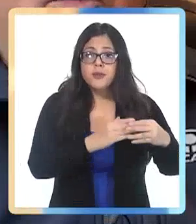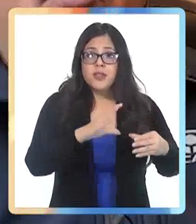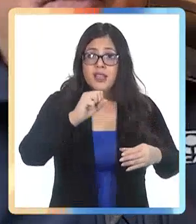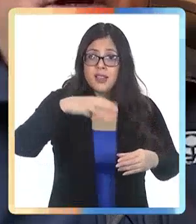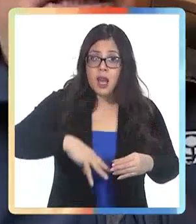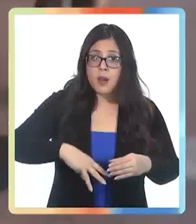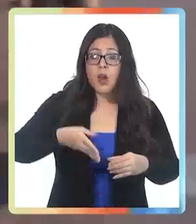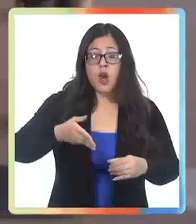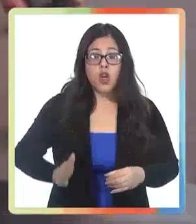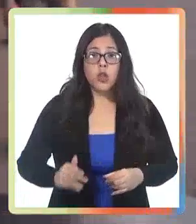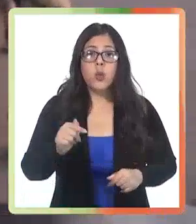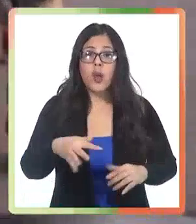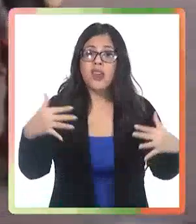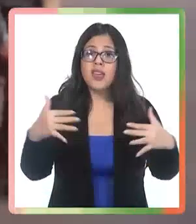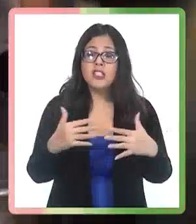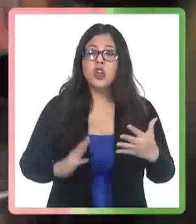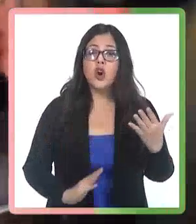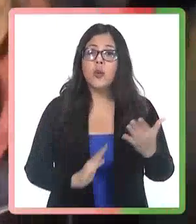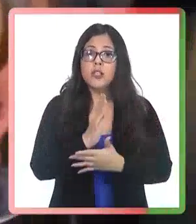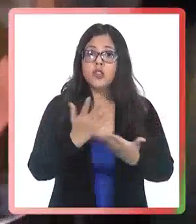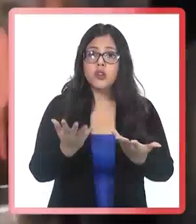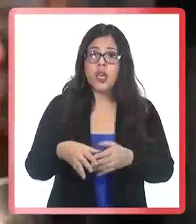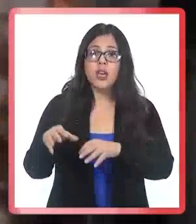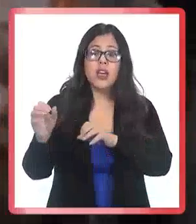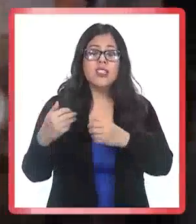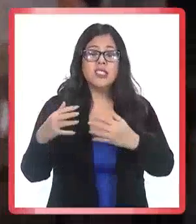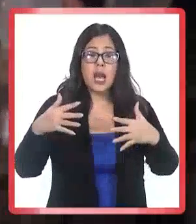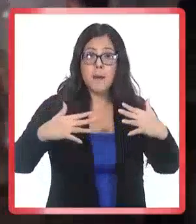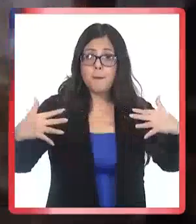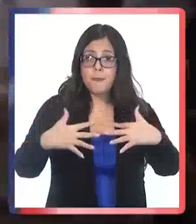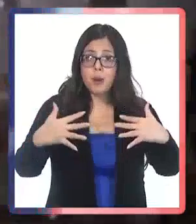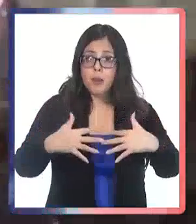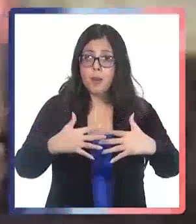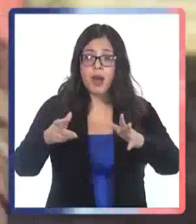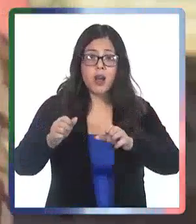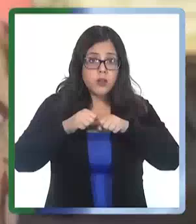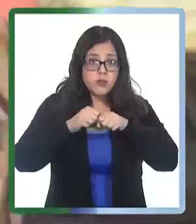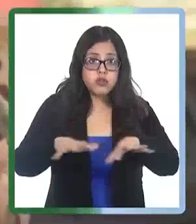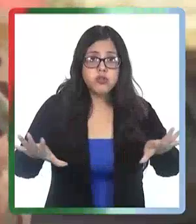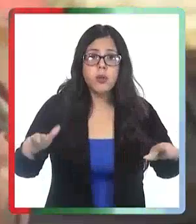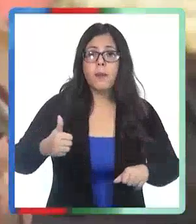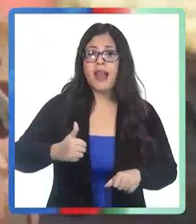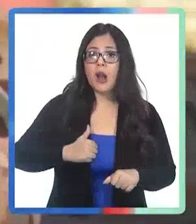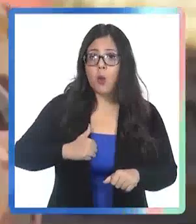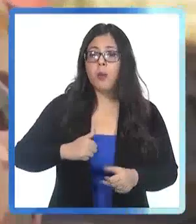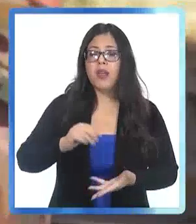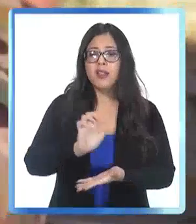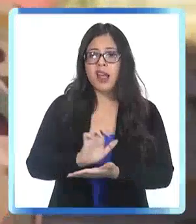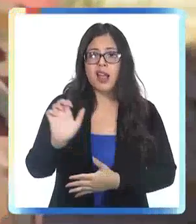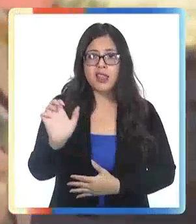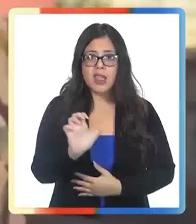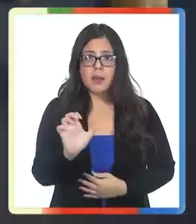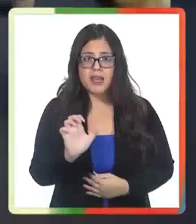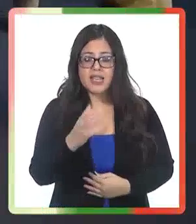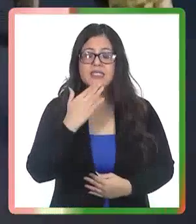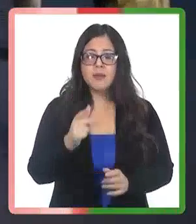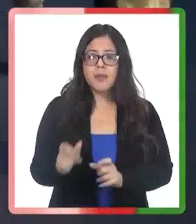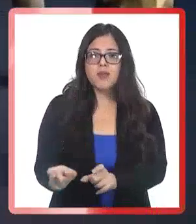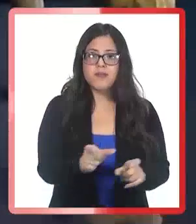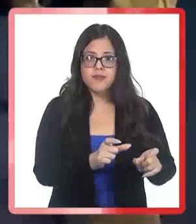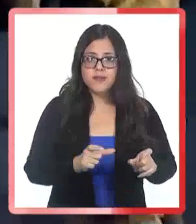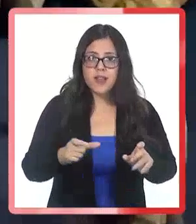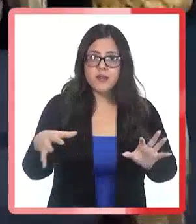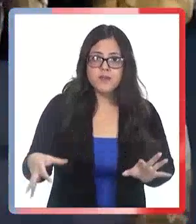CAM siguen en la polémica, el ejército comenzó a trasladar más contingente a la Araucanía para cumplir con el estado de emergencia y